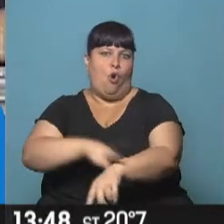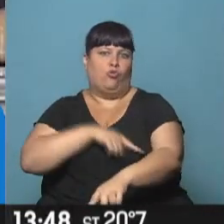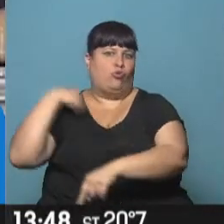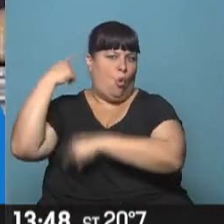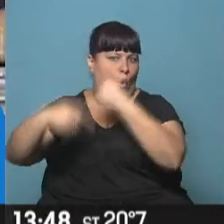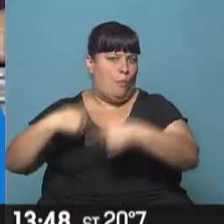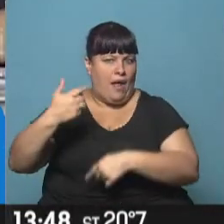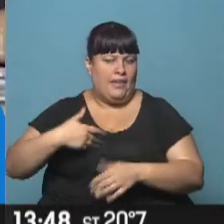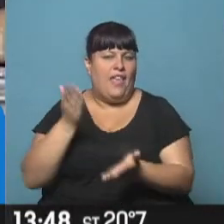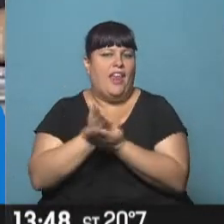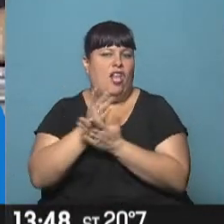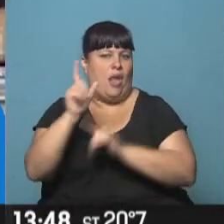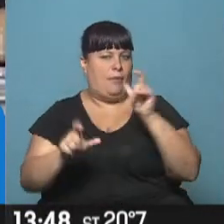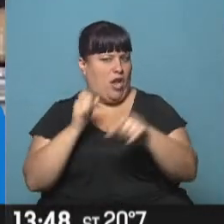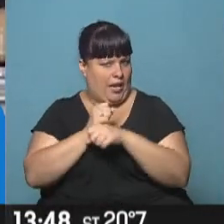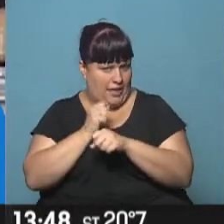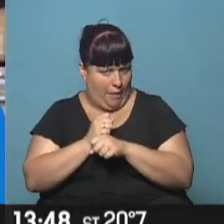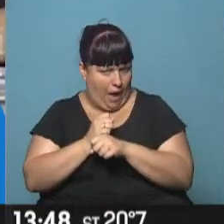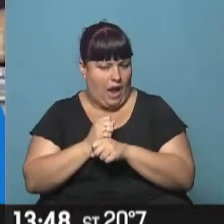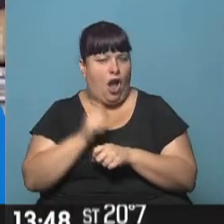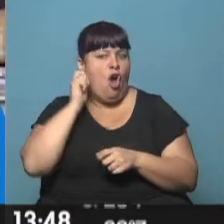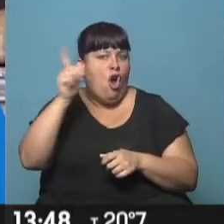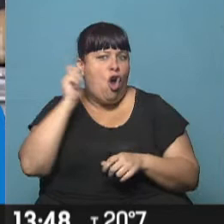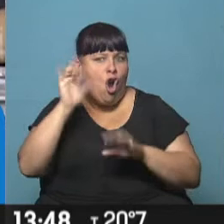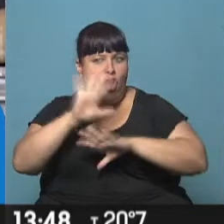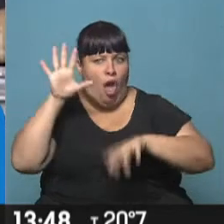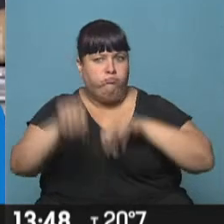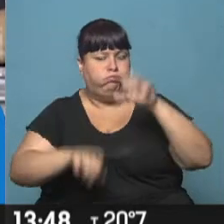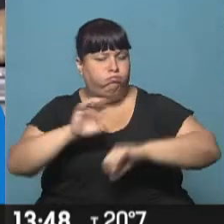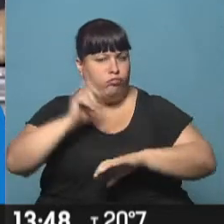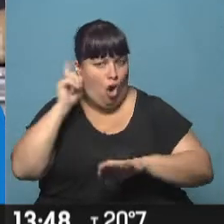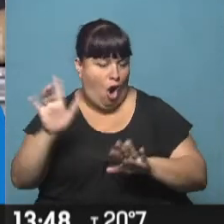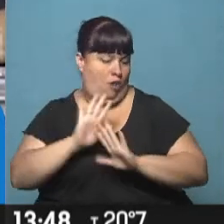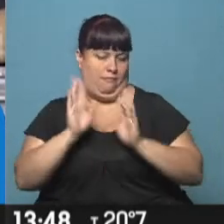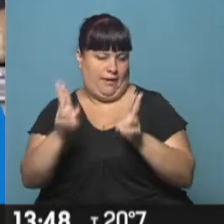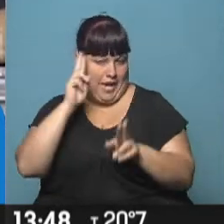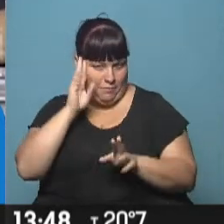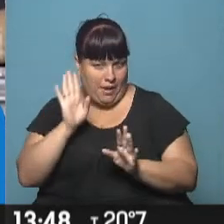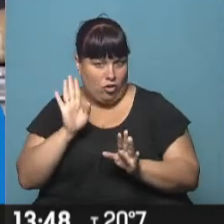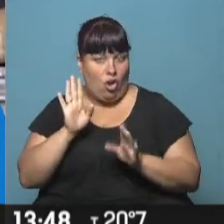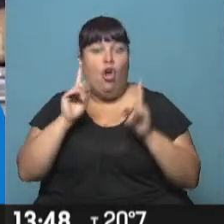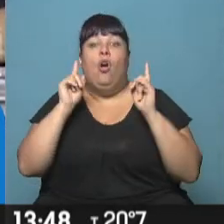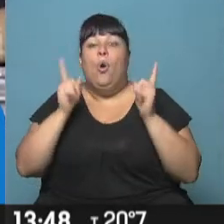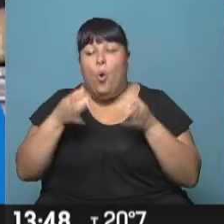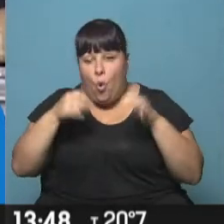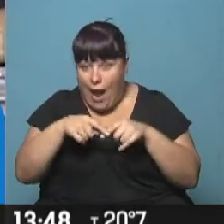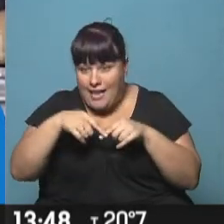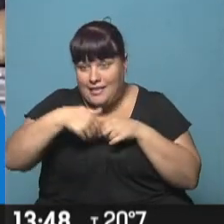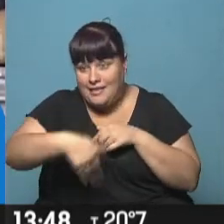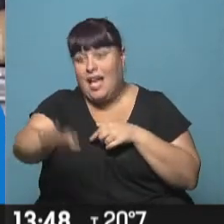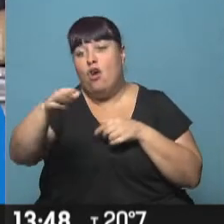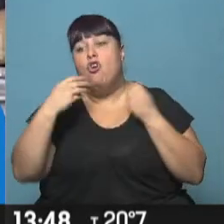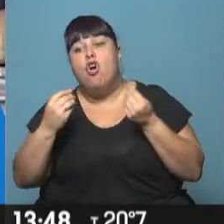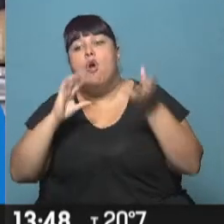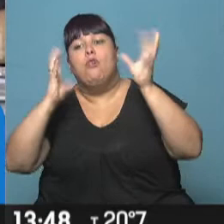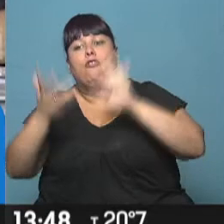como país, por los derechos de los trabajadores, por las conquistas que se han logrado y justamente a partir de ese lugar cómo